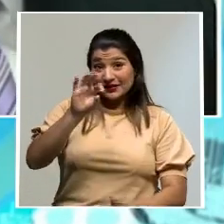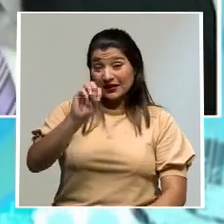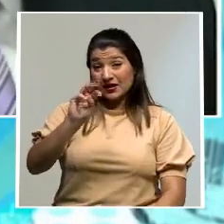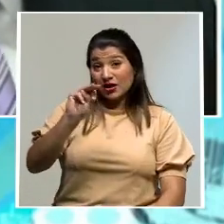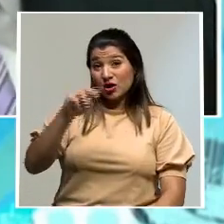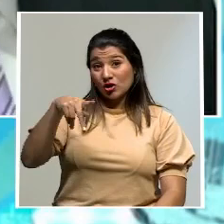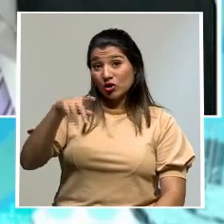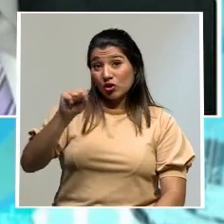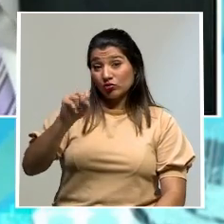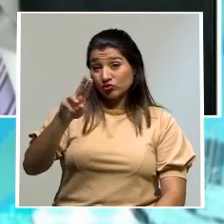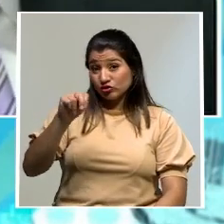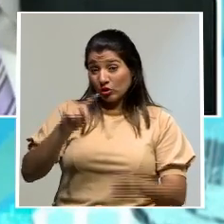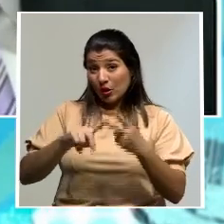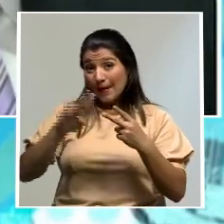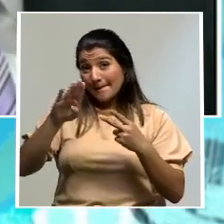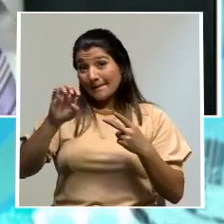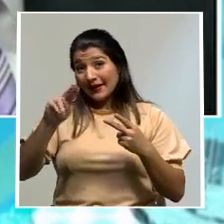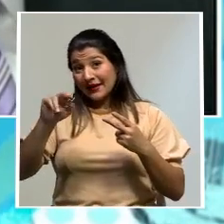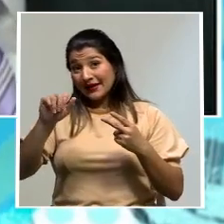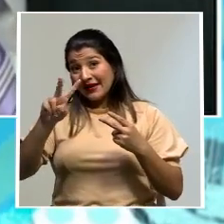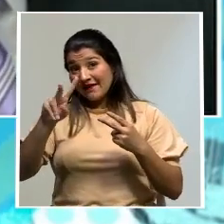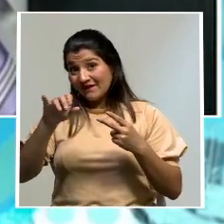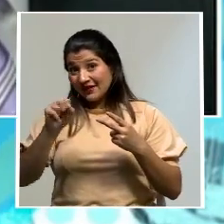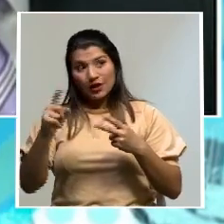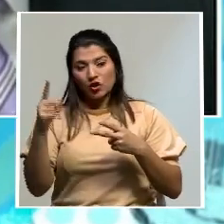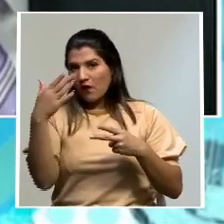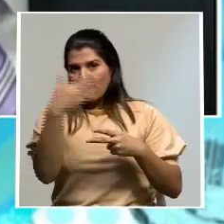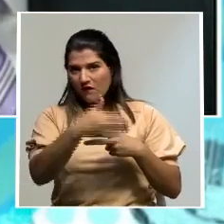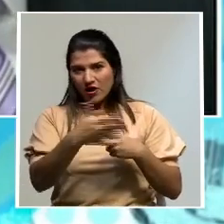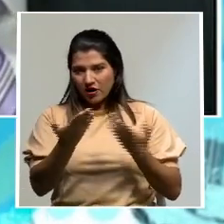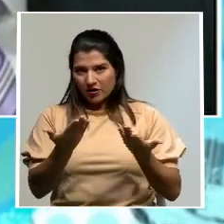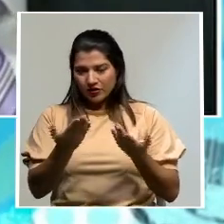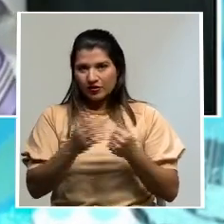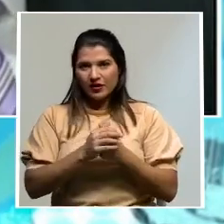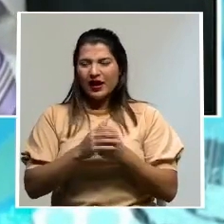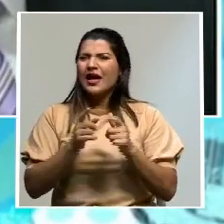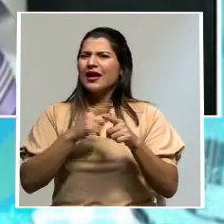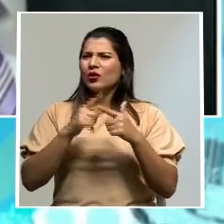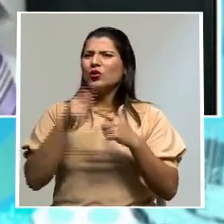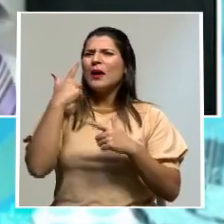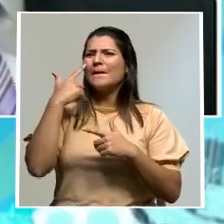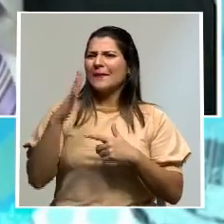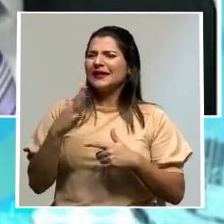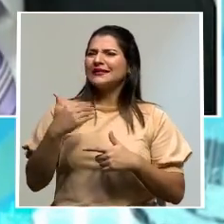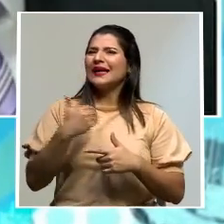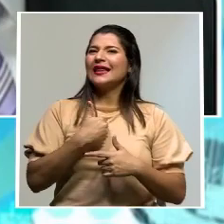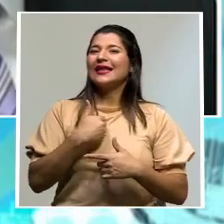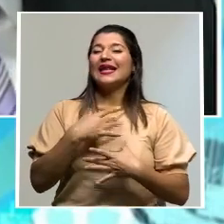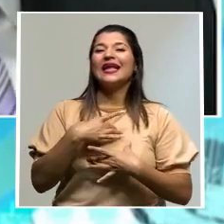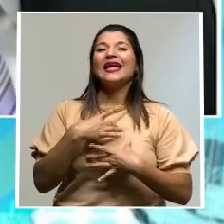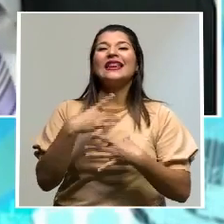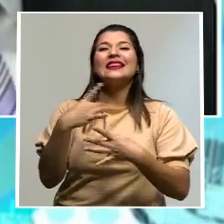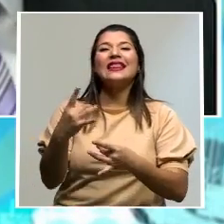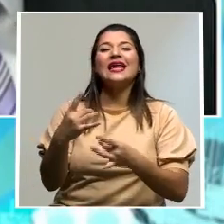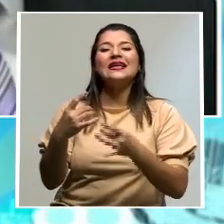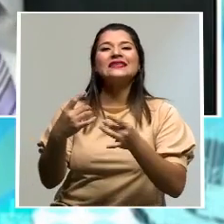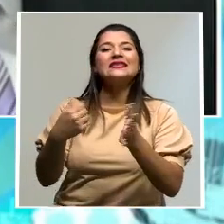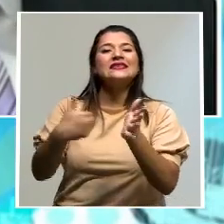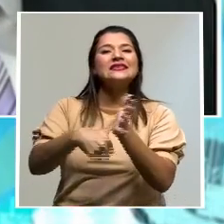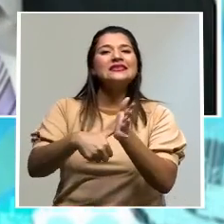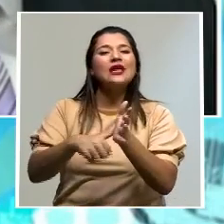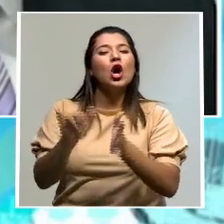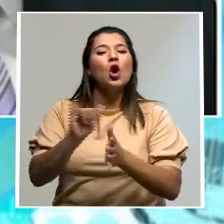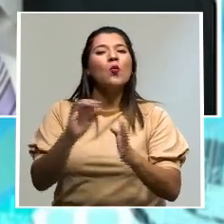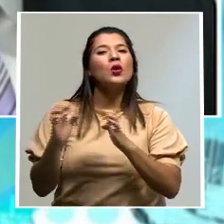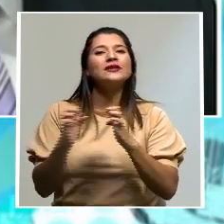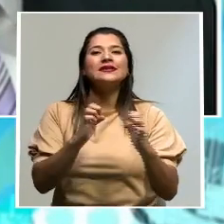de Salud, perdón. Y eso te demuestra que lo que había más es un interés electoral, de estrategia, para tratar